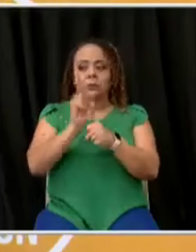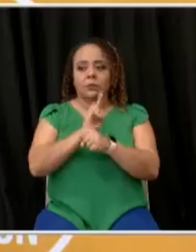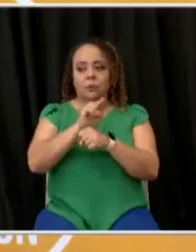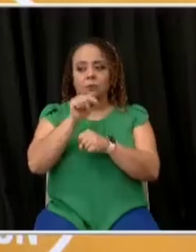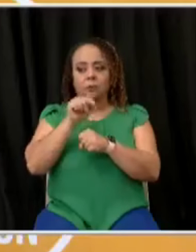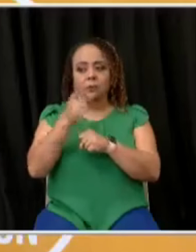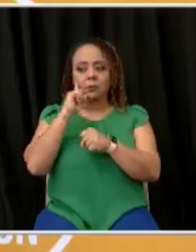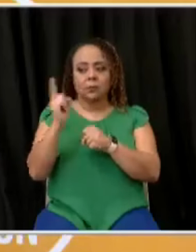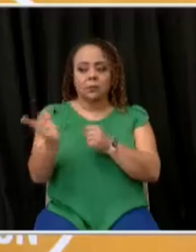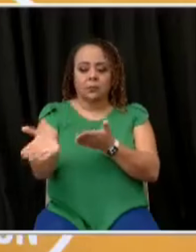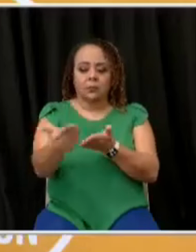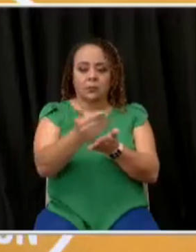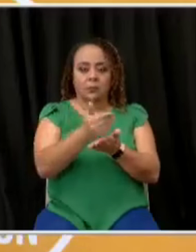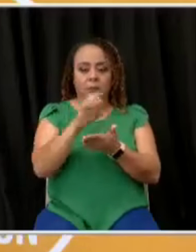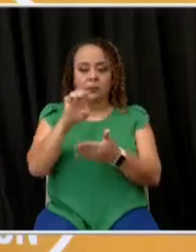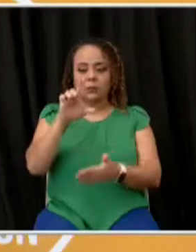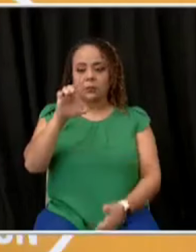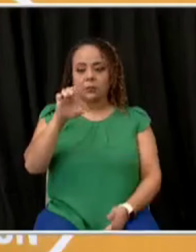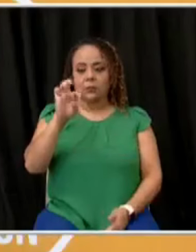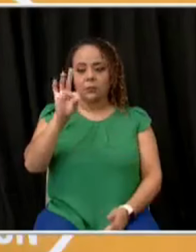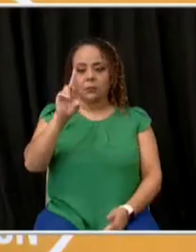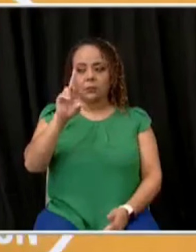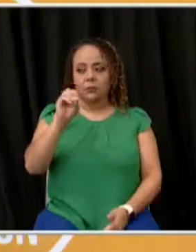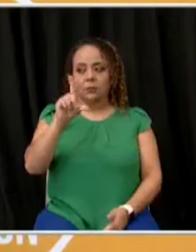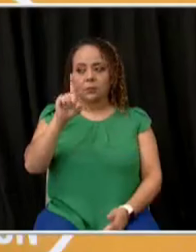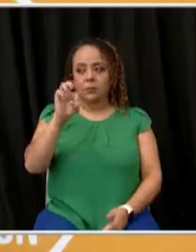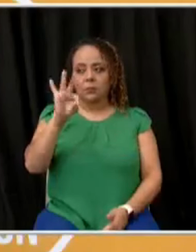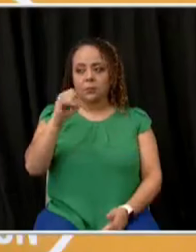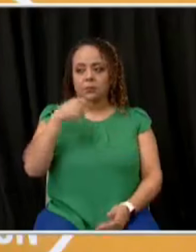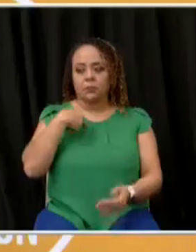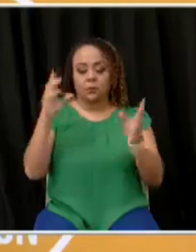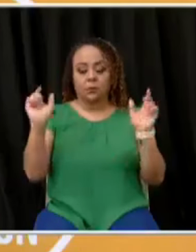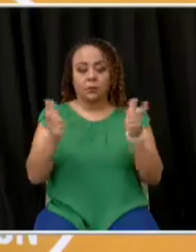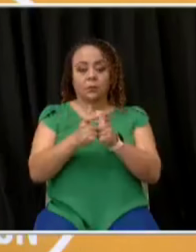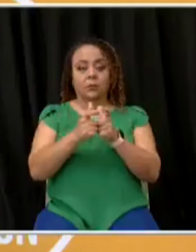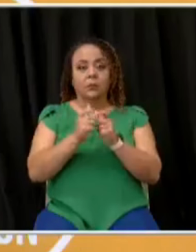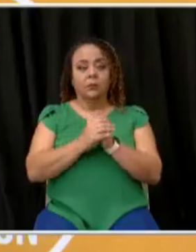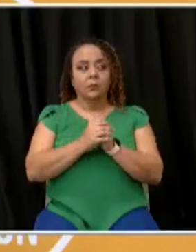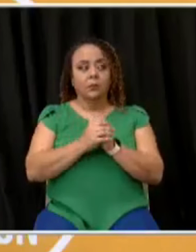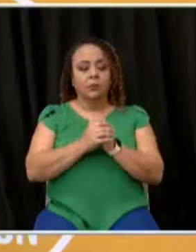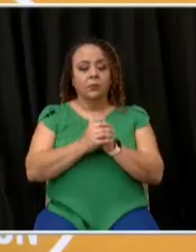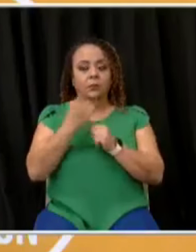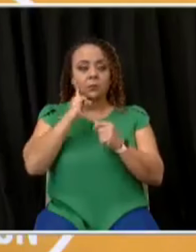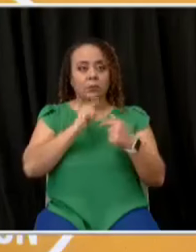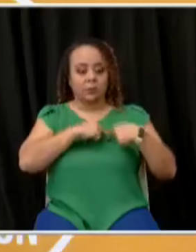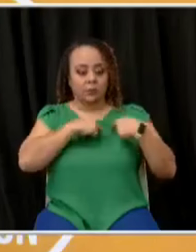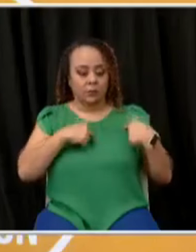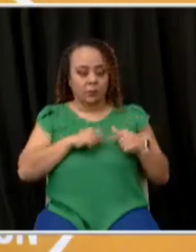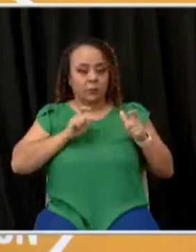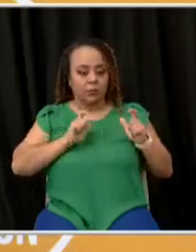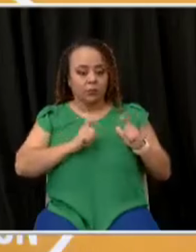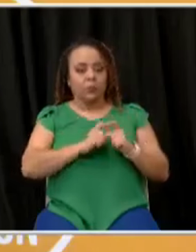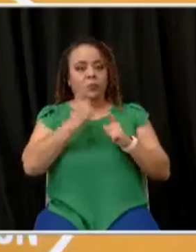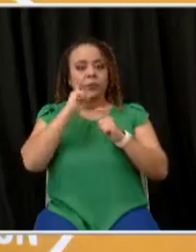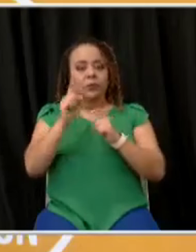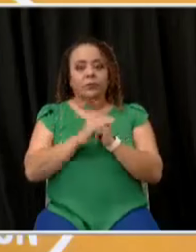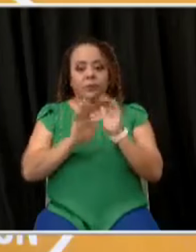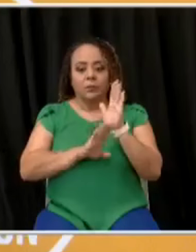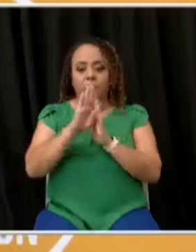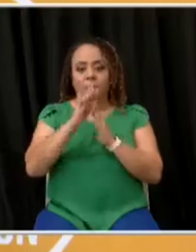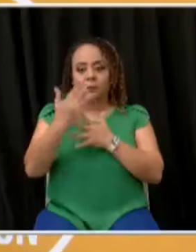para reponer la cantidad de electrolitos que estoy perdiendo, para disminuir la frecuencia cardíaca, para aumentar el flujo